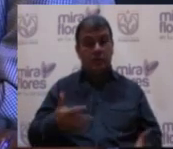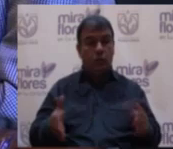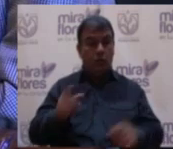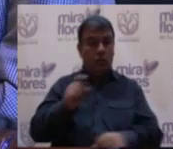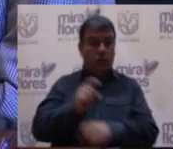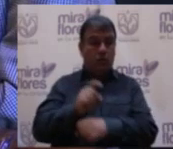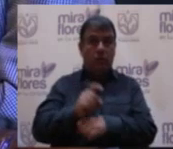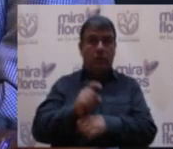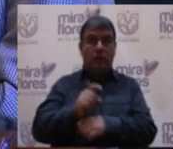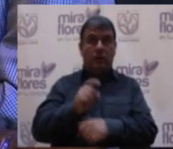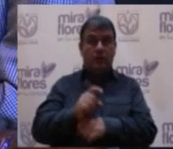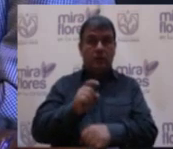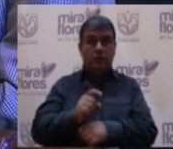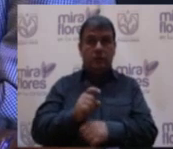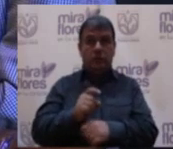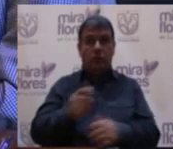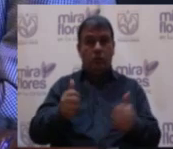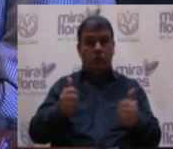educación adecuada.